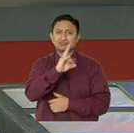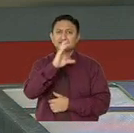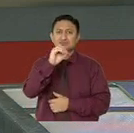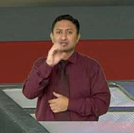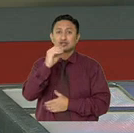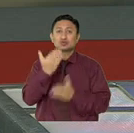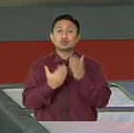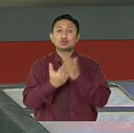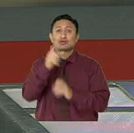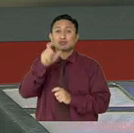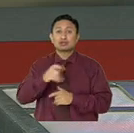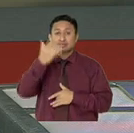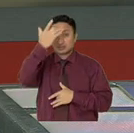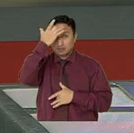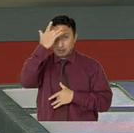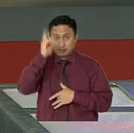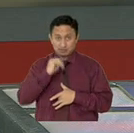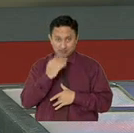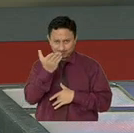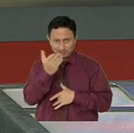nuevos casos. Le contamos.